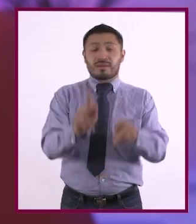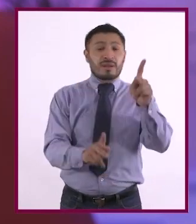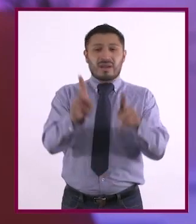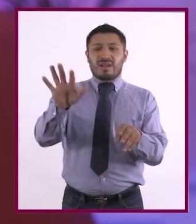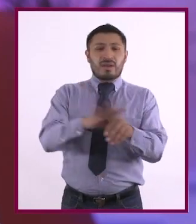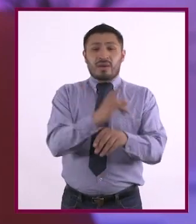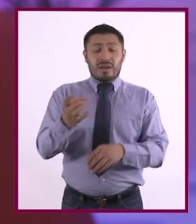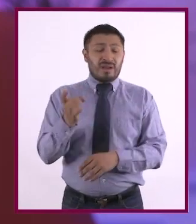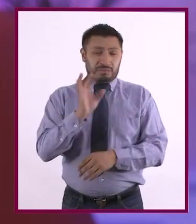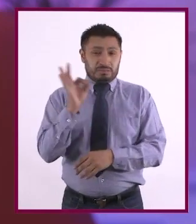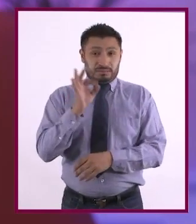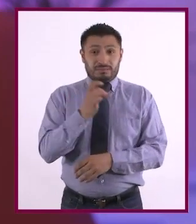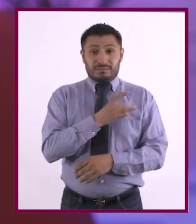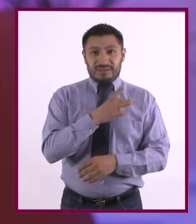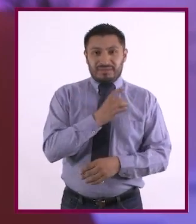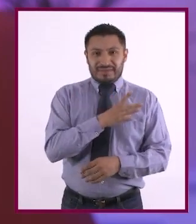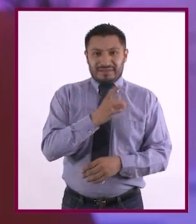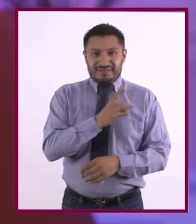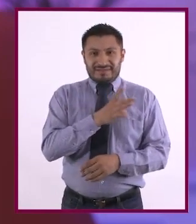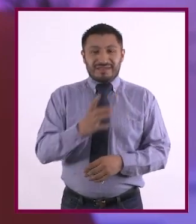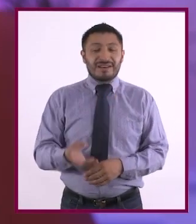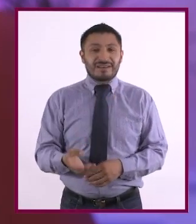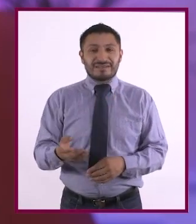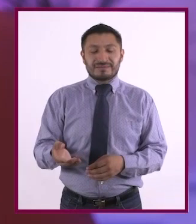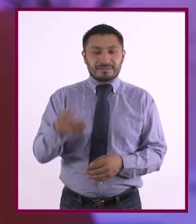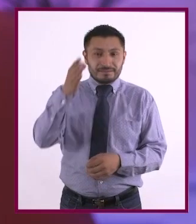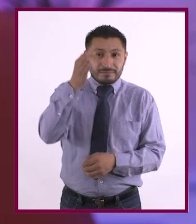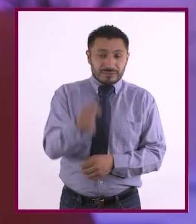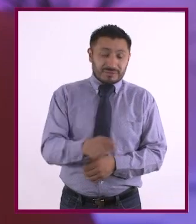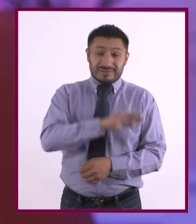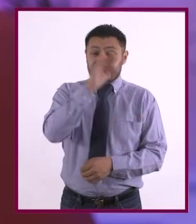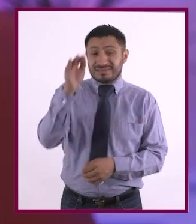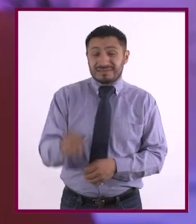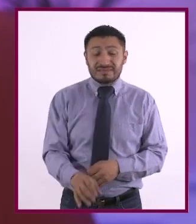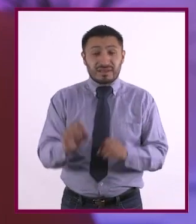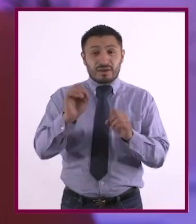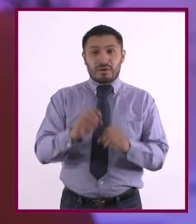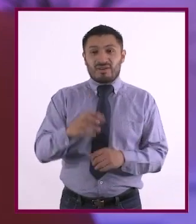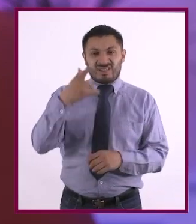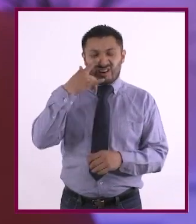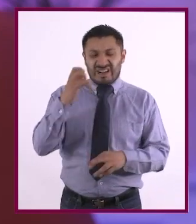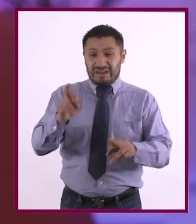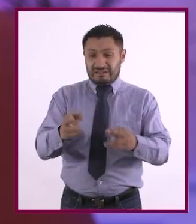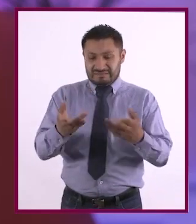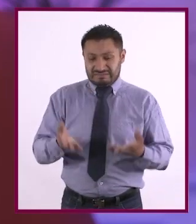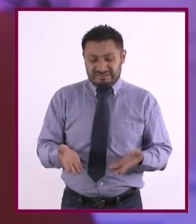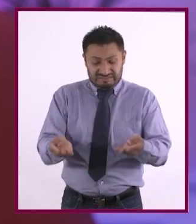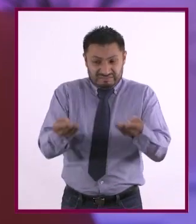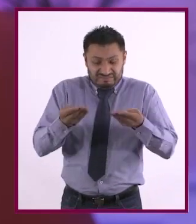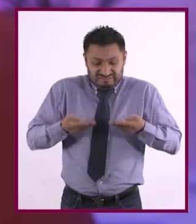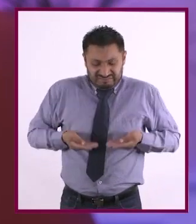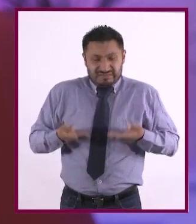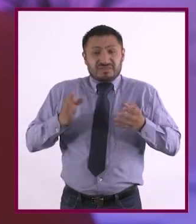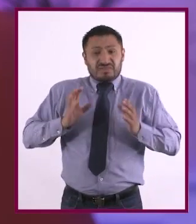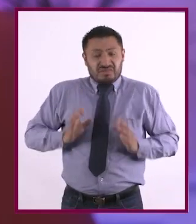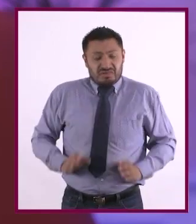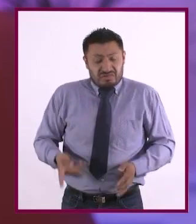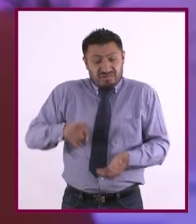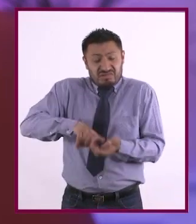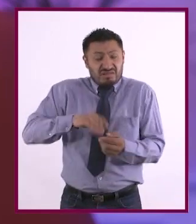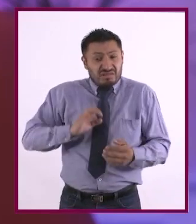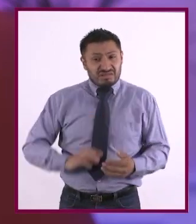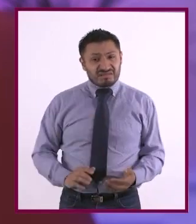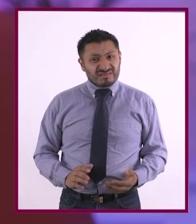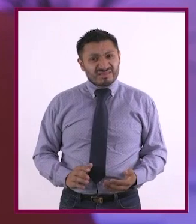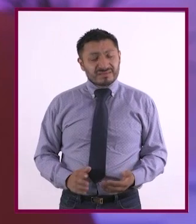propia muerte o porque nunca nos imaginamos como donadores o receptores de un órgano donado. Nos parece algo tan lejano que simplemente